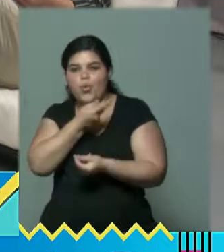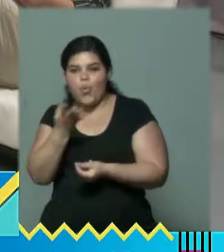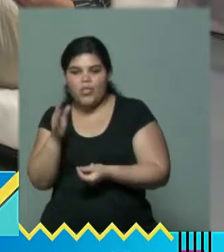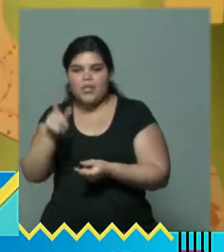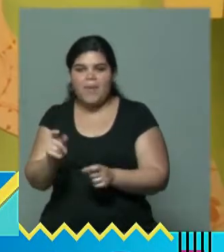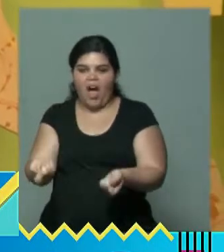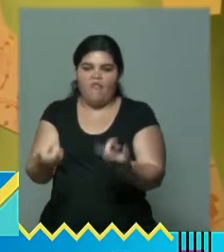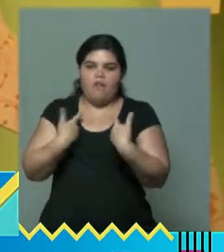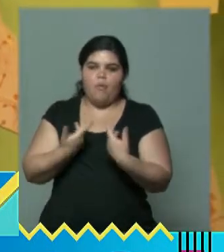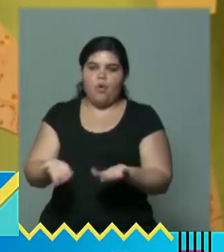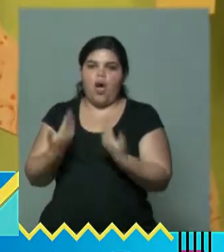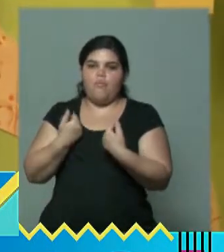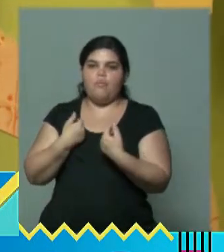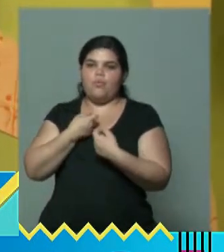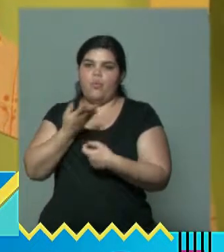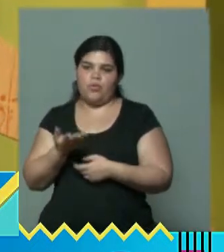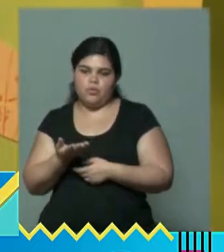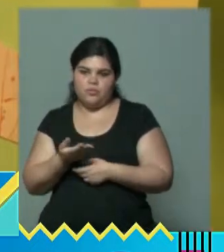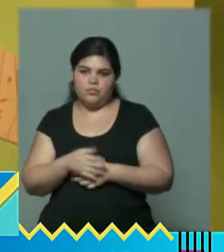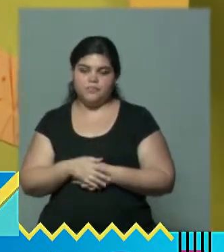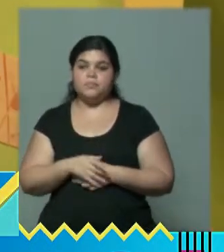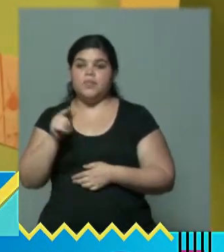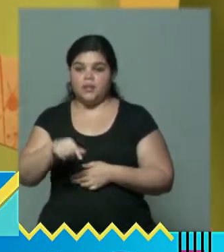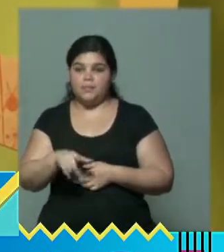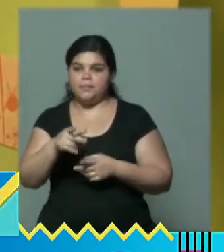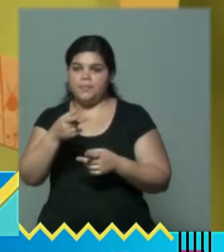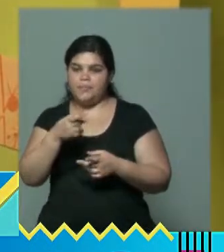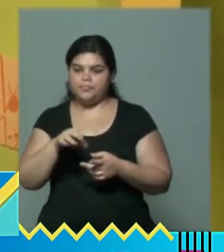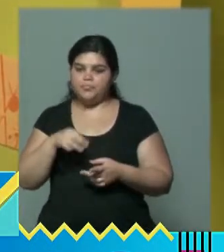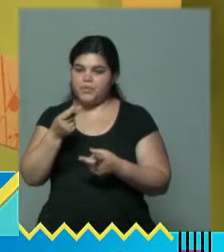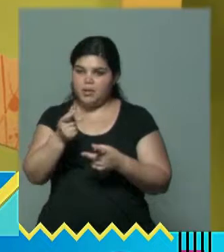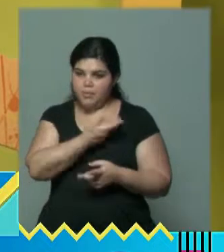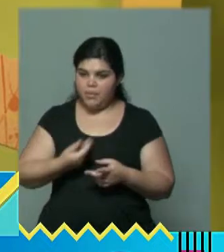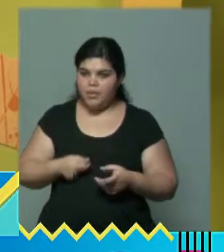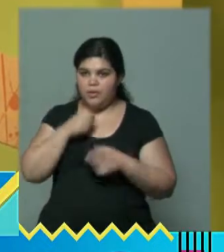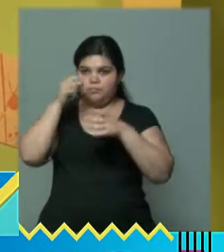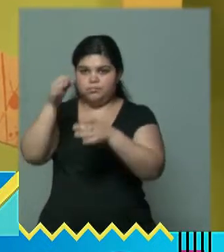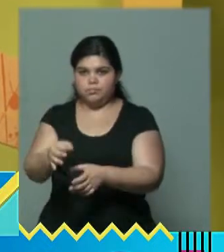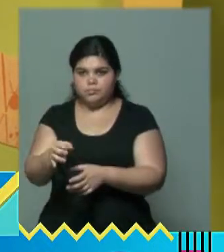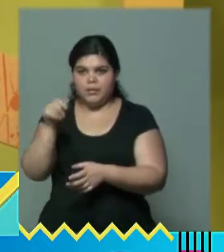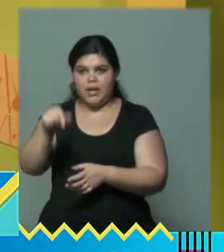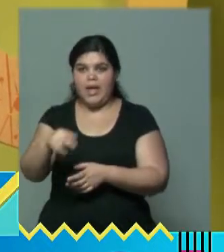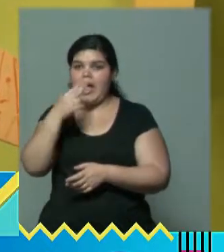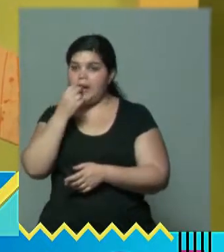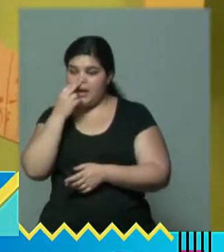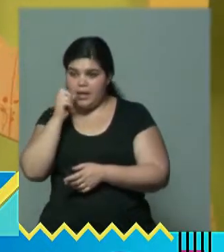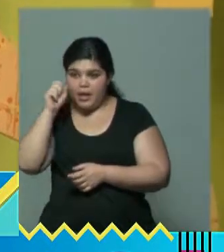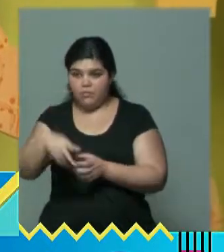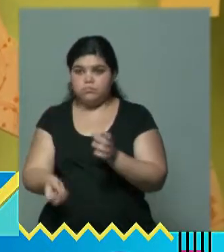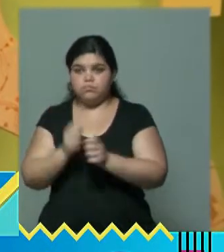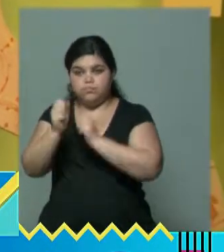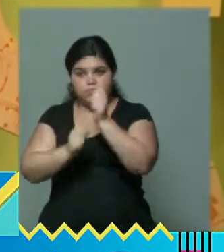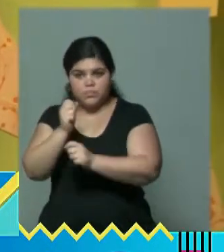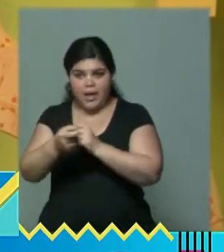dan. En la medida que se terminen de retirar los subsidios a la energía eléctrica, la autogeneración fotovoltaica, que es mucho lo que se ve, va a ser interesante